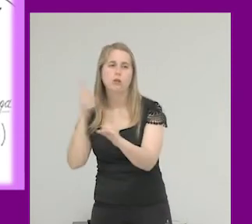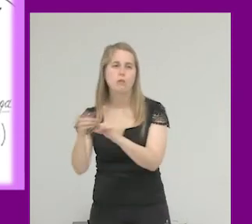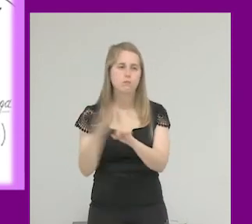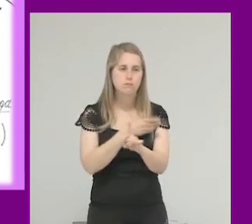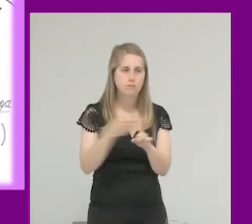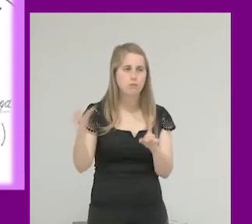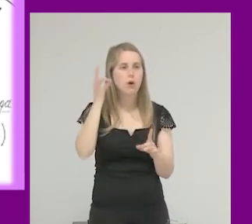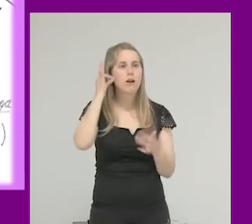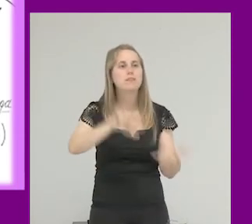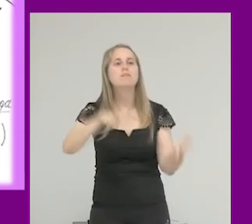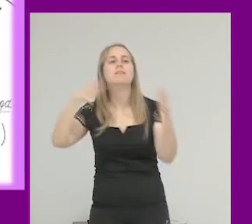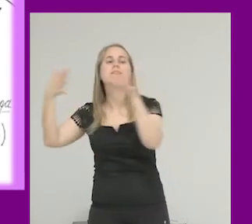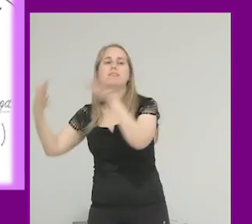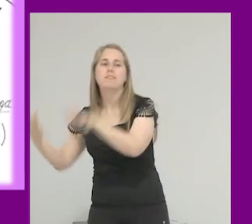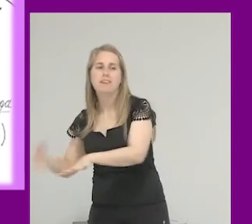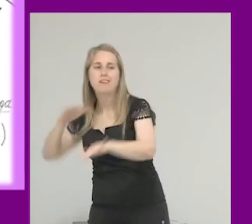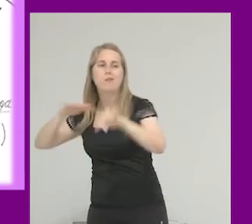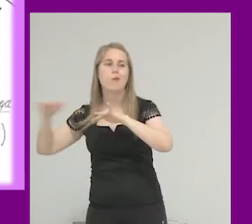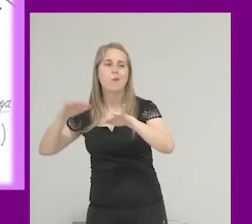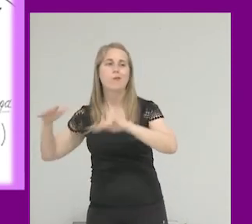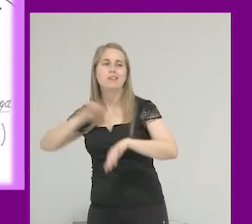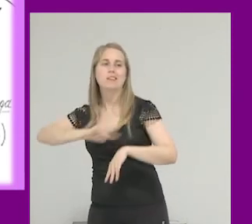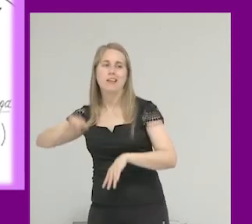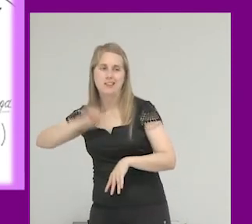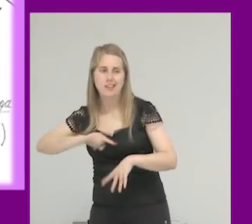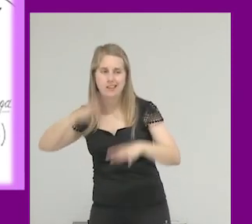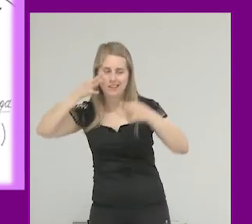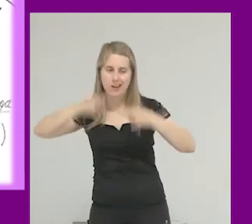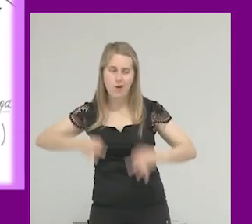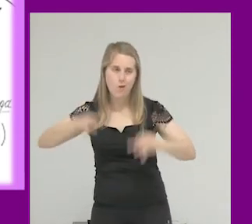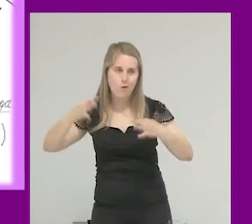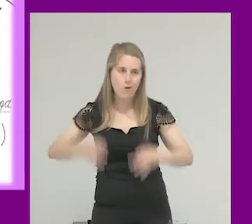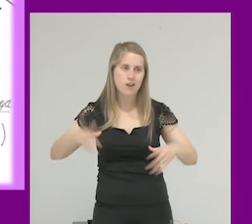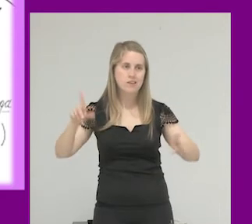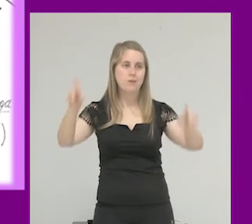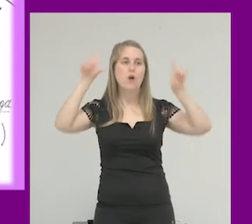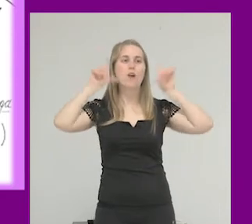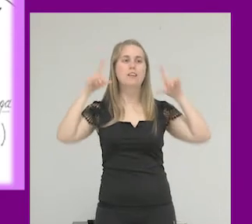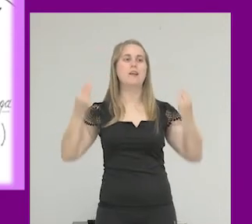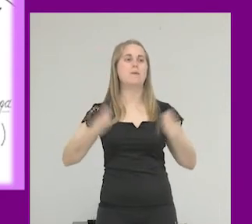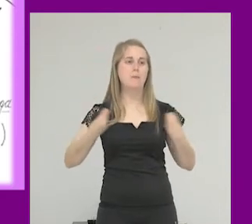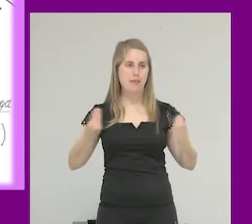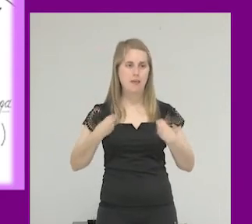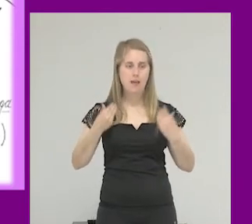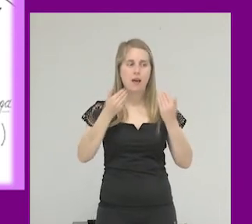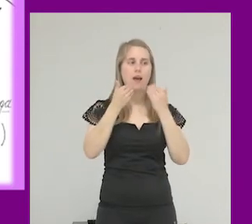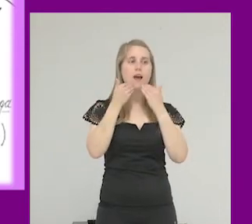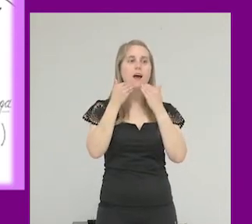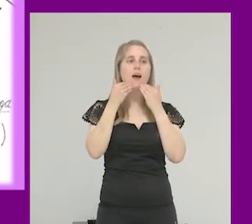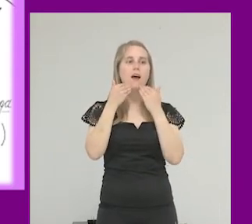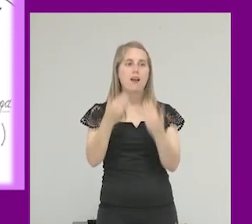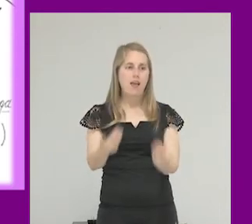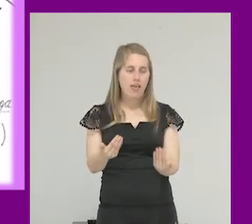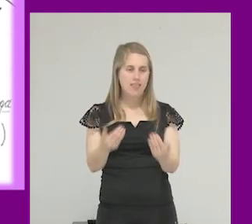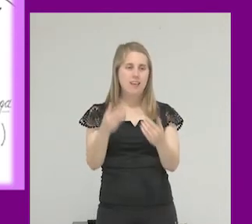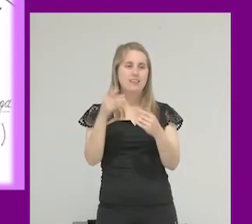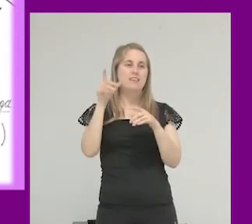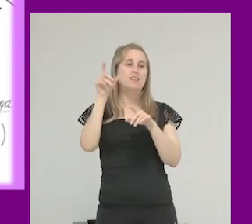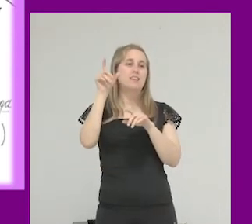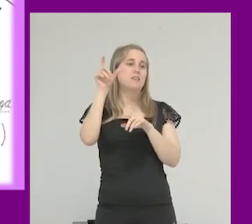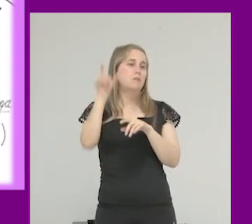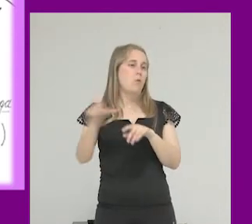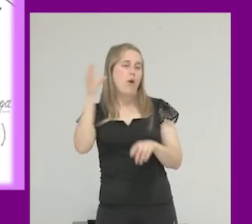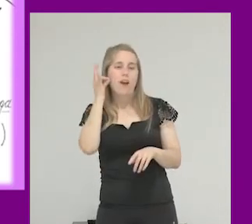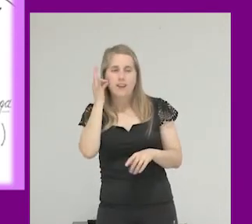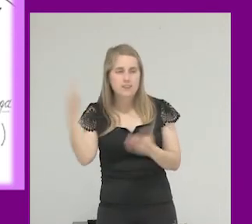que contribuyen a que nos sintamos más seguras y protagonistas de nuestras vidas. Gracias a todas las mujeres